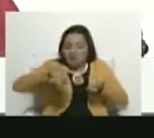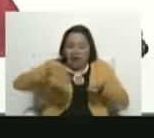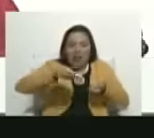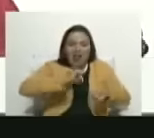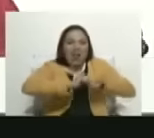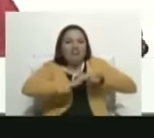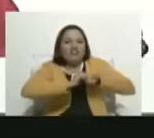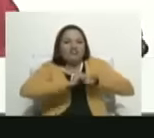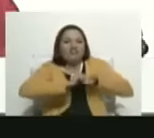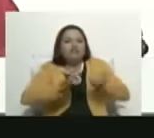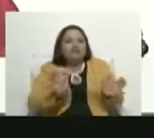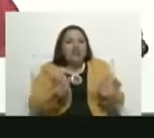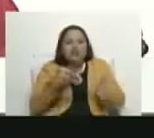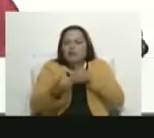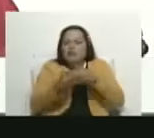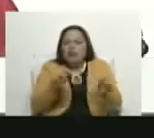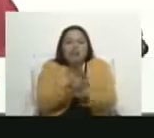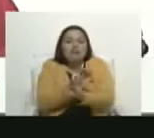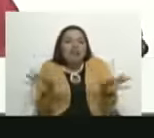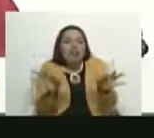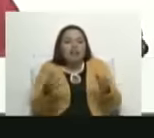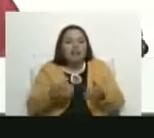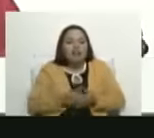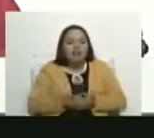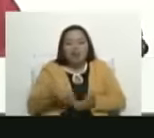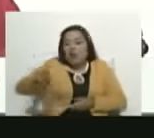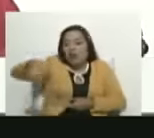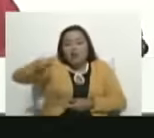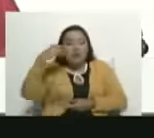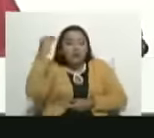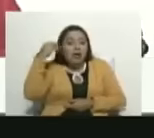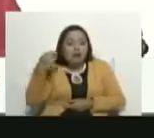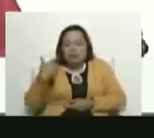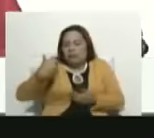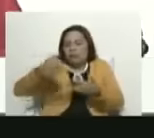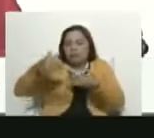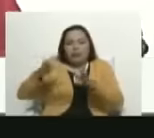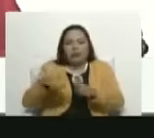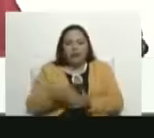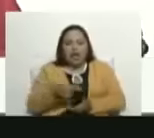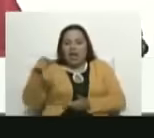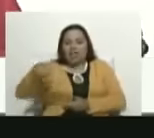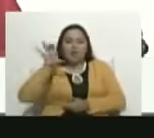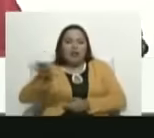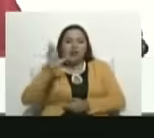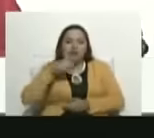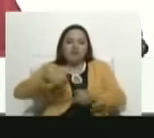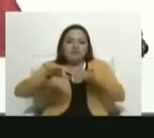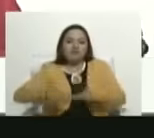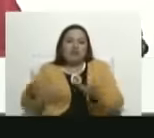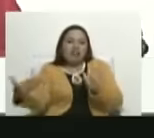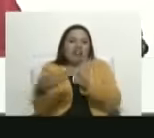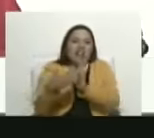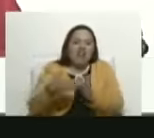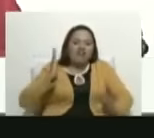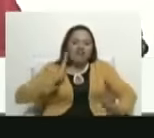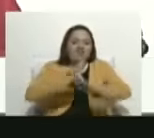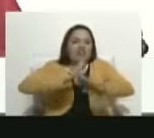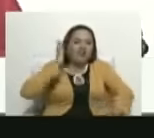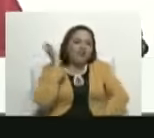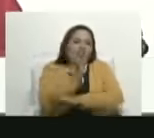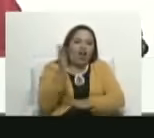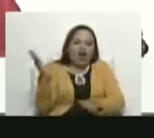No nos importa absolutamente nada lo que ellos piensan. A este país no lo va a detener ni sanciones, ni bloqueos,